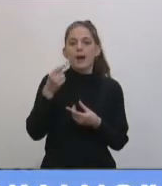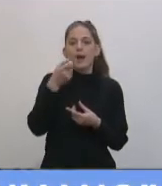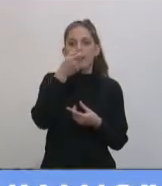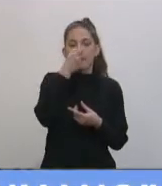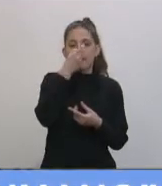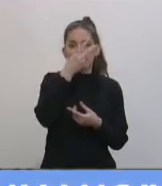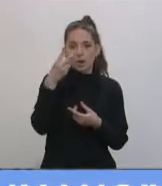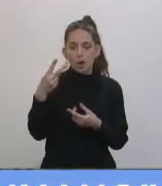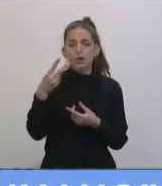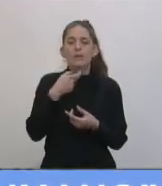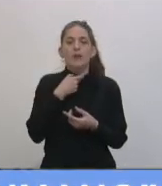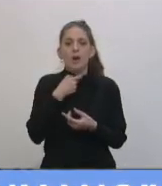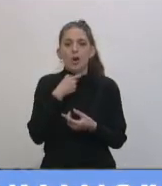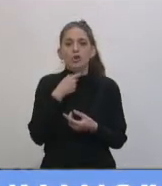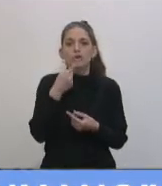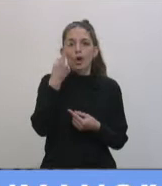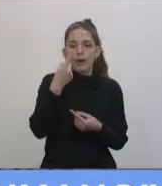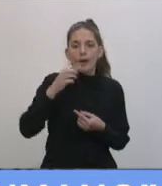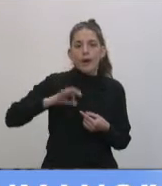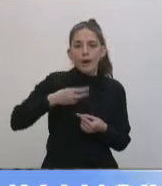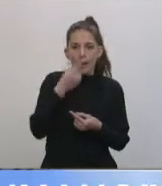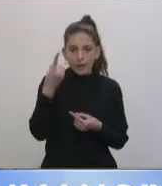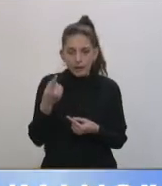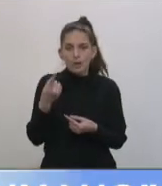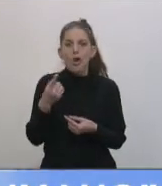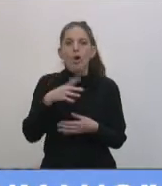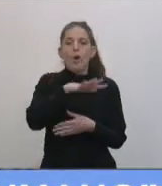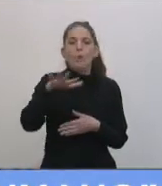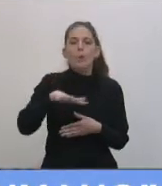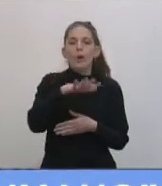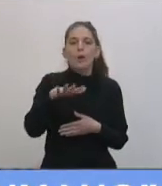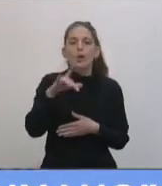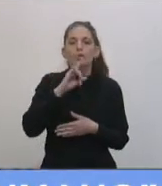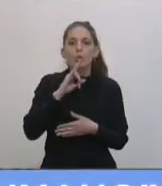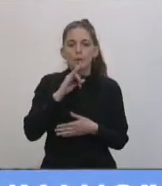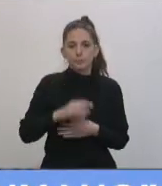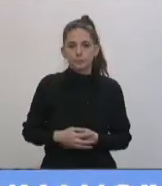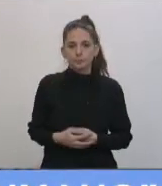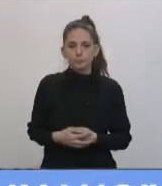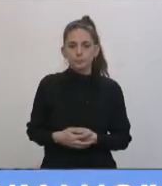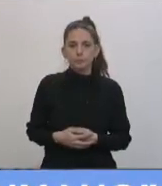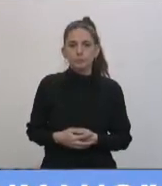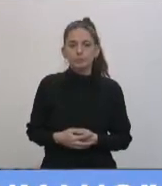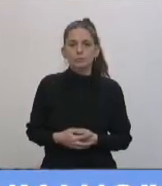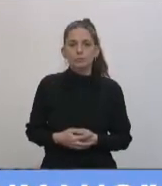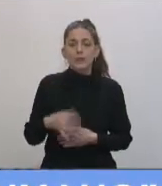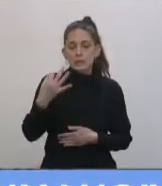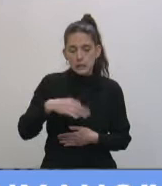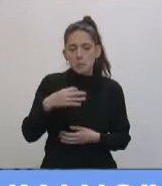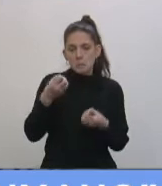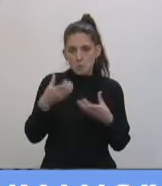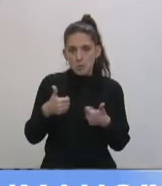de cada año como el Día de Desagravio del Pueblo Tucumán. Sabemos muy bien